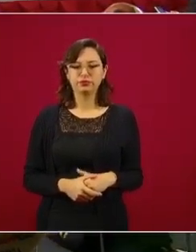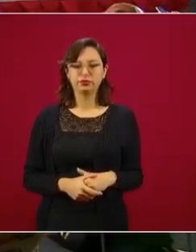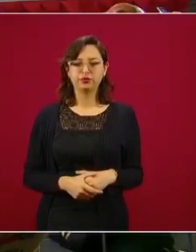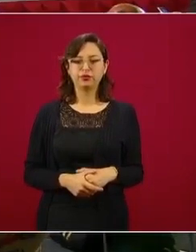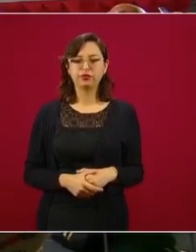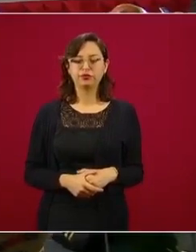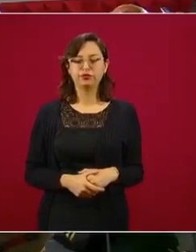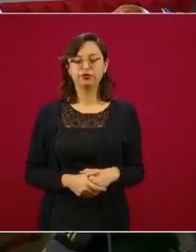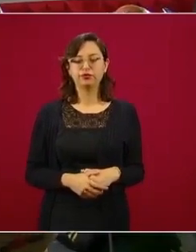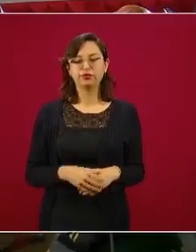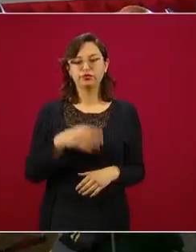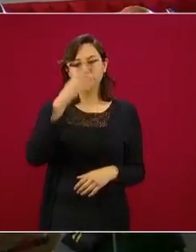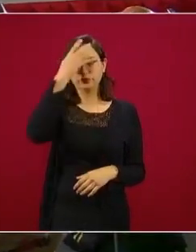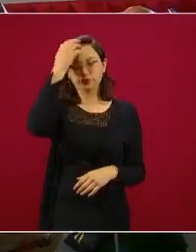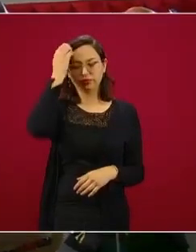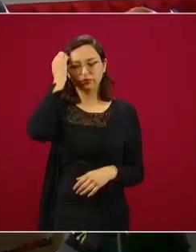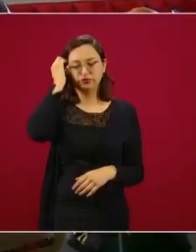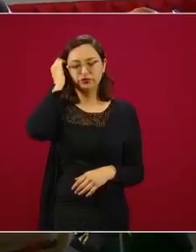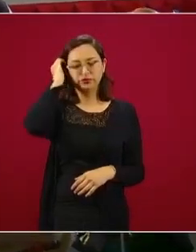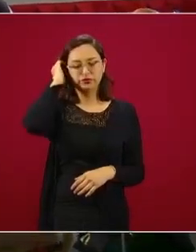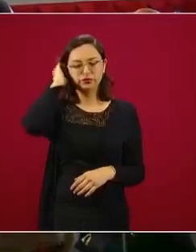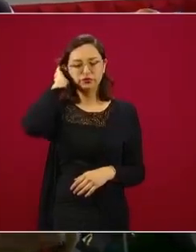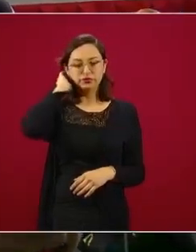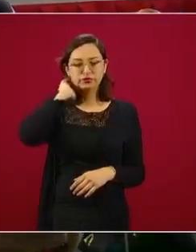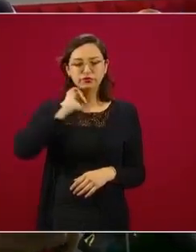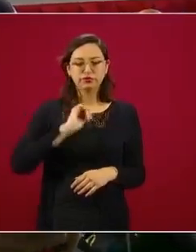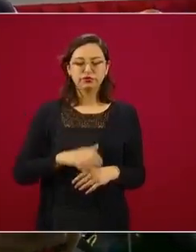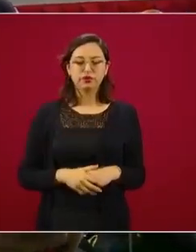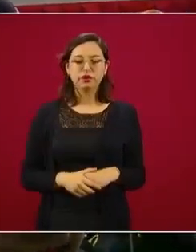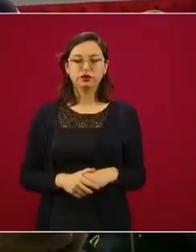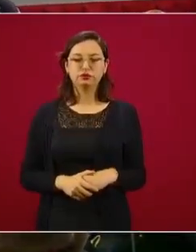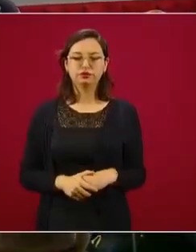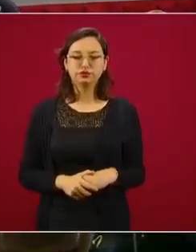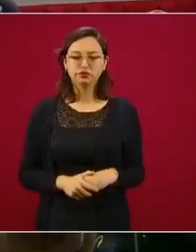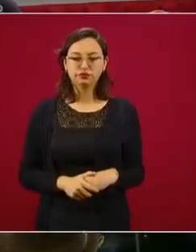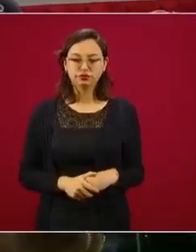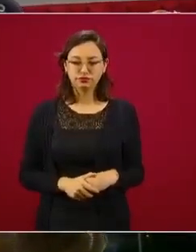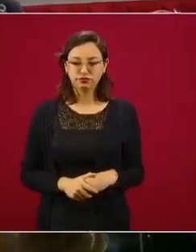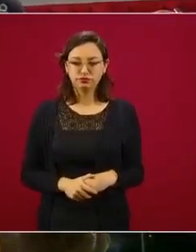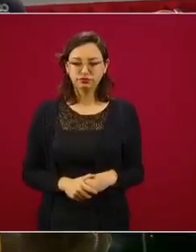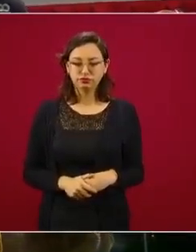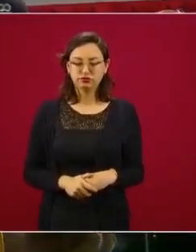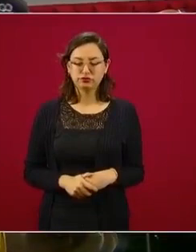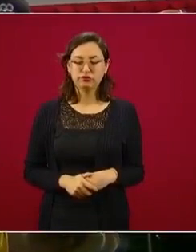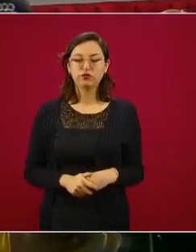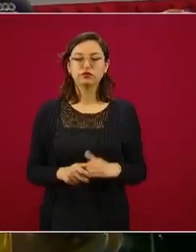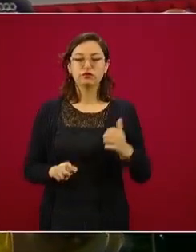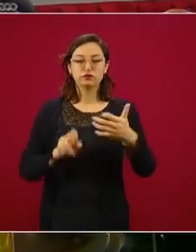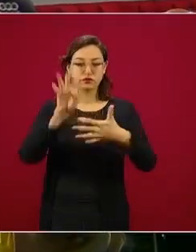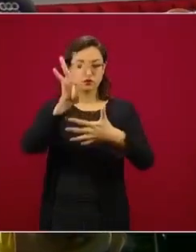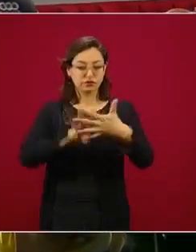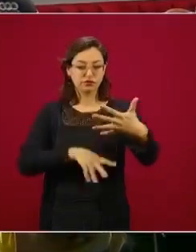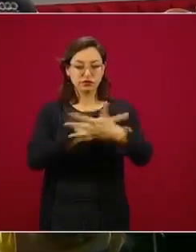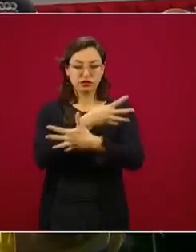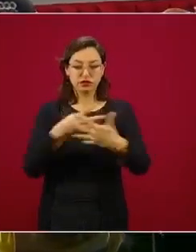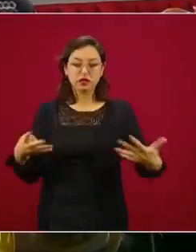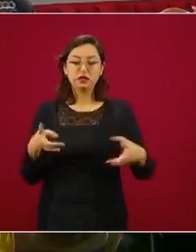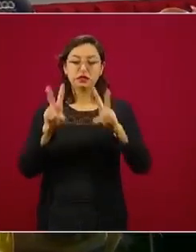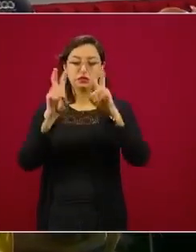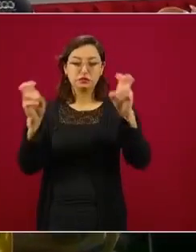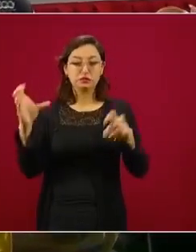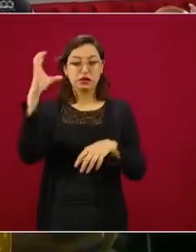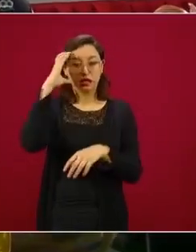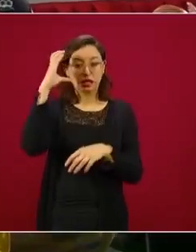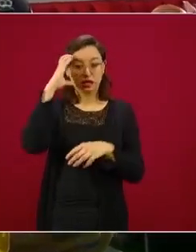Bien, la primera, por favor. En esta tabla sumaria vemos el avance de camas de terapia intensiva